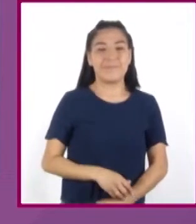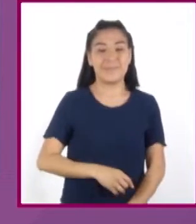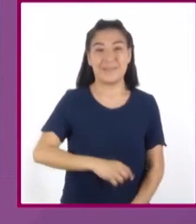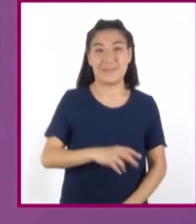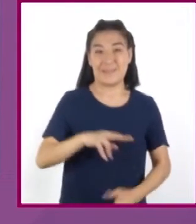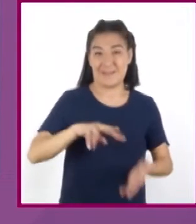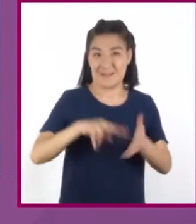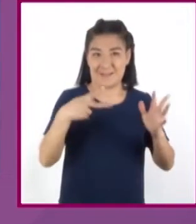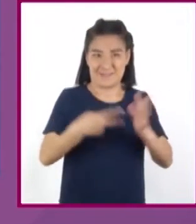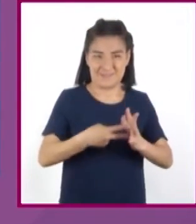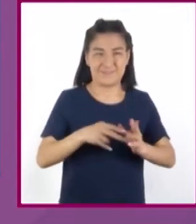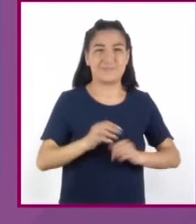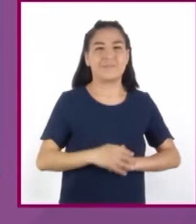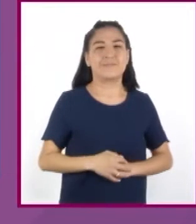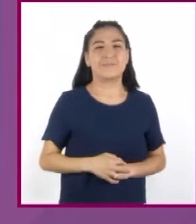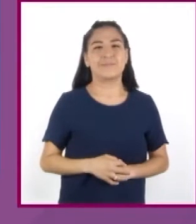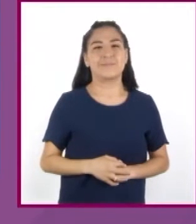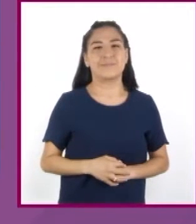Arquitectura.